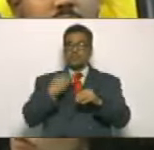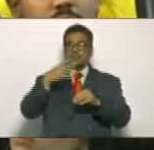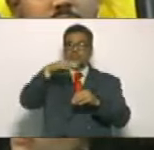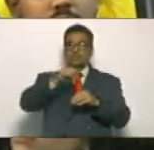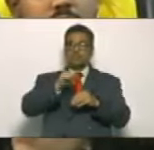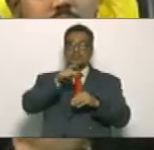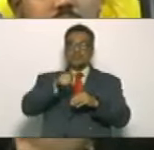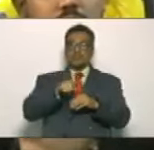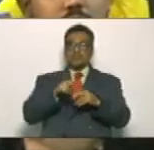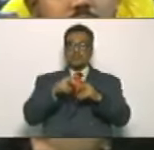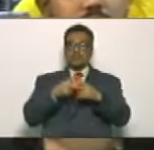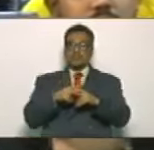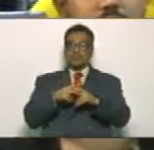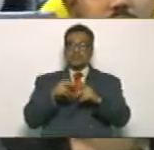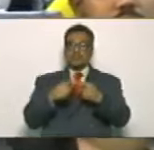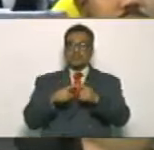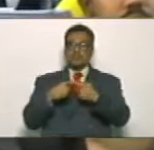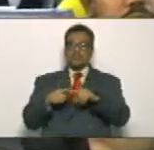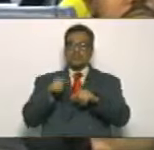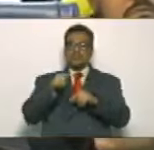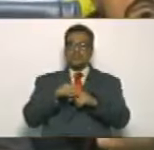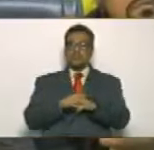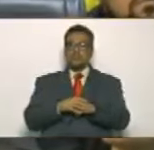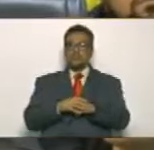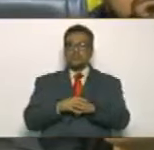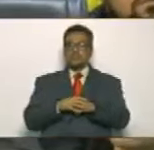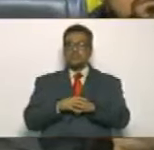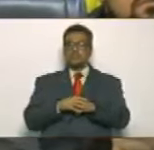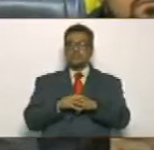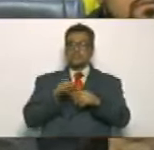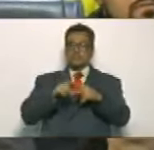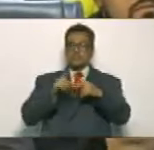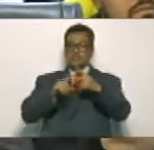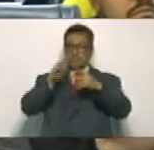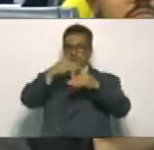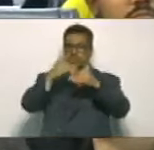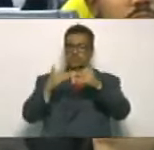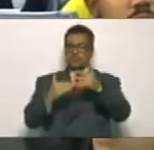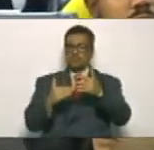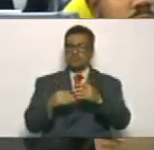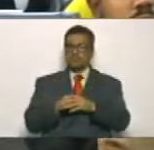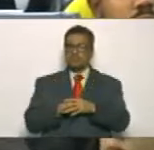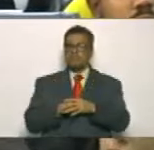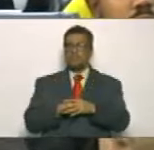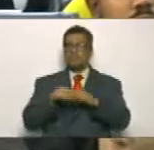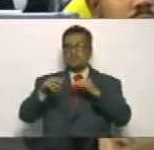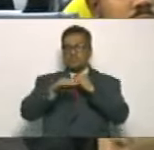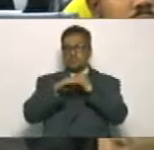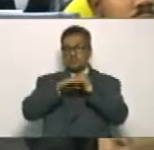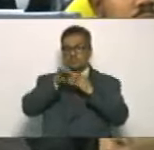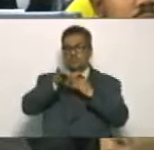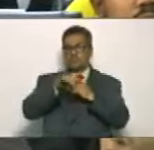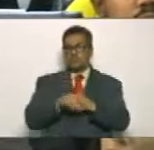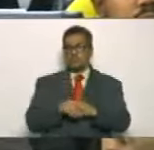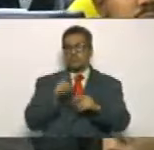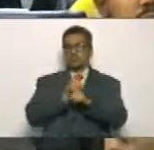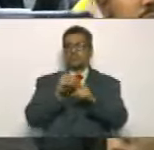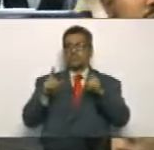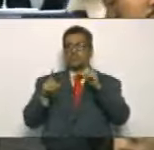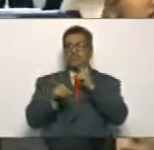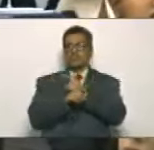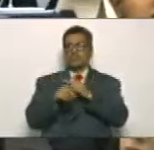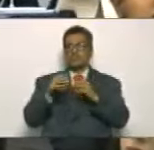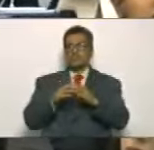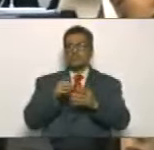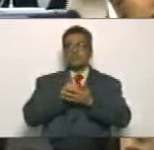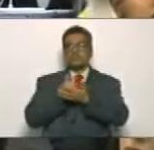asequible. El resto, el segundo párrafo, de igual manera, cambiar donde